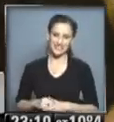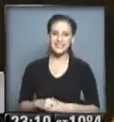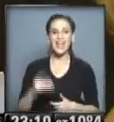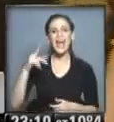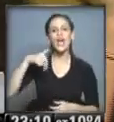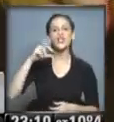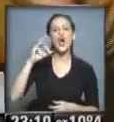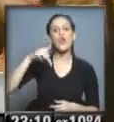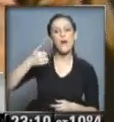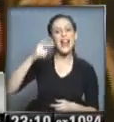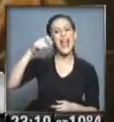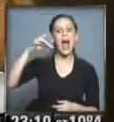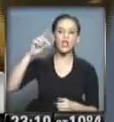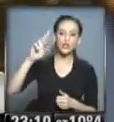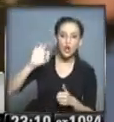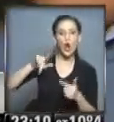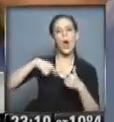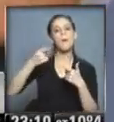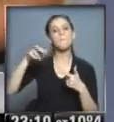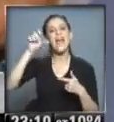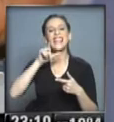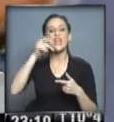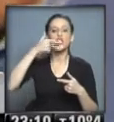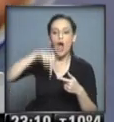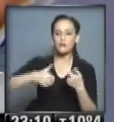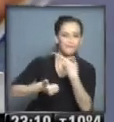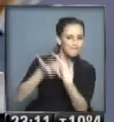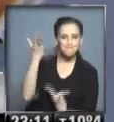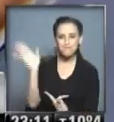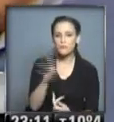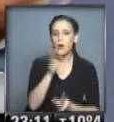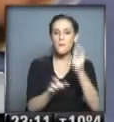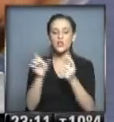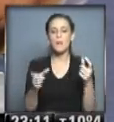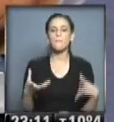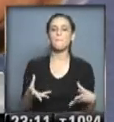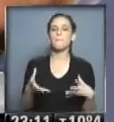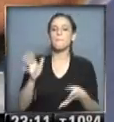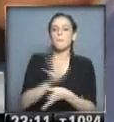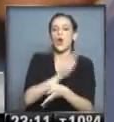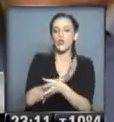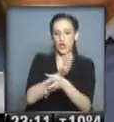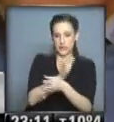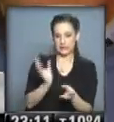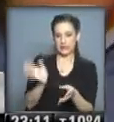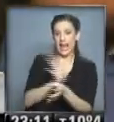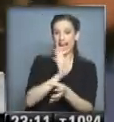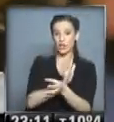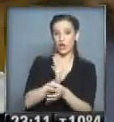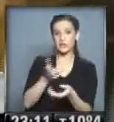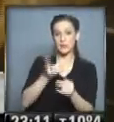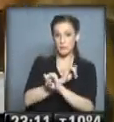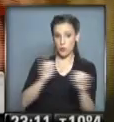andros con roberto carnal con carl aprender con todos los protagonistas de en terapia el segundo capítulo